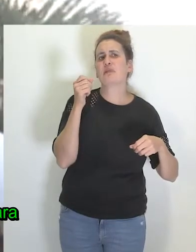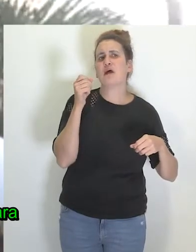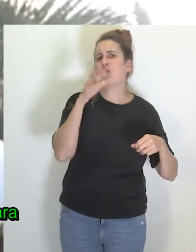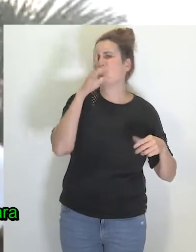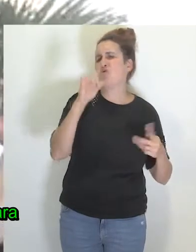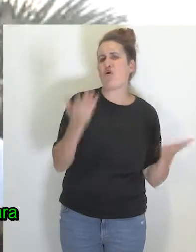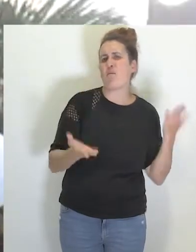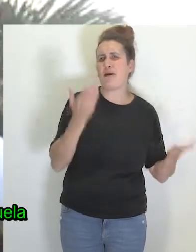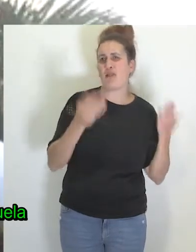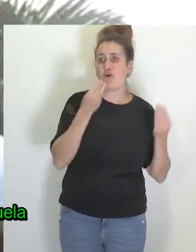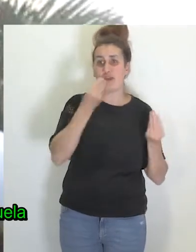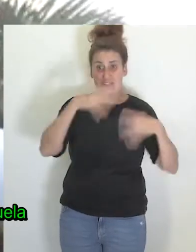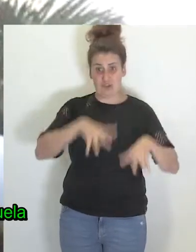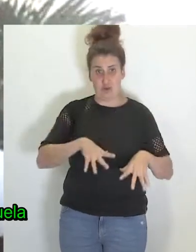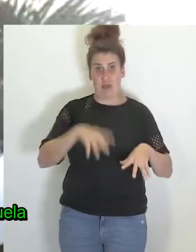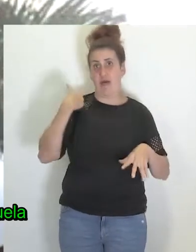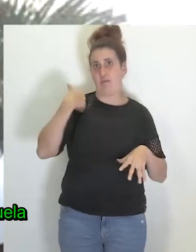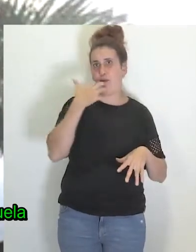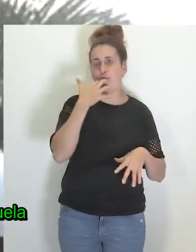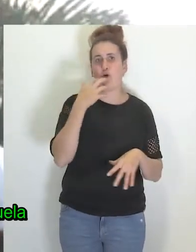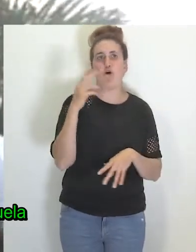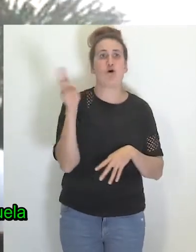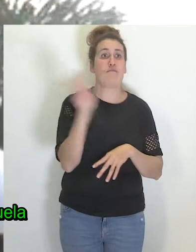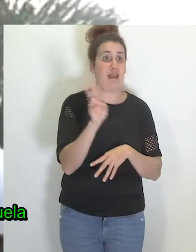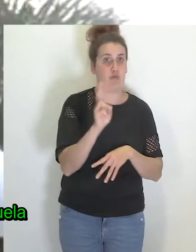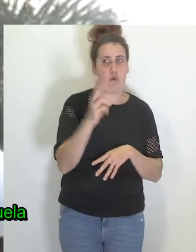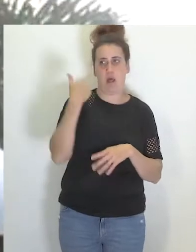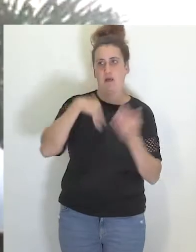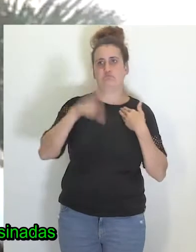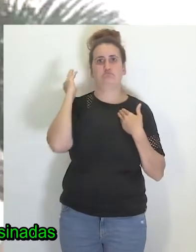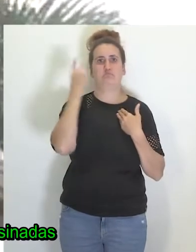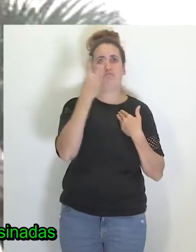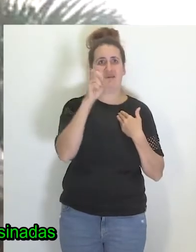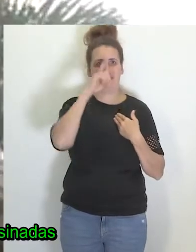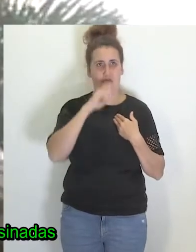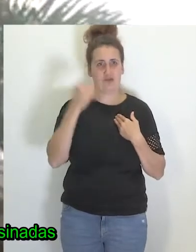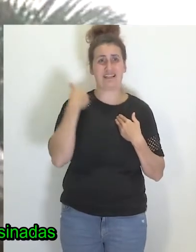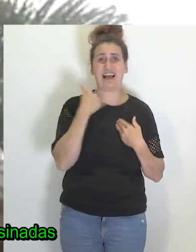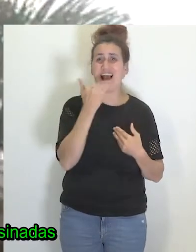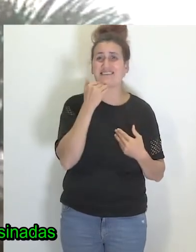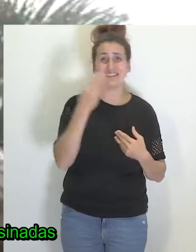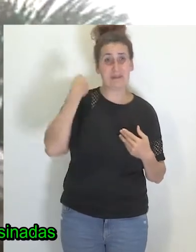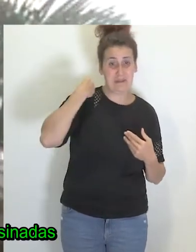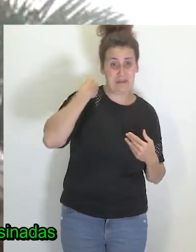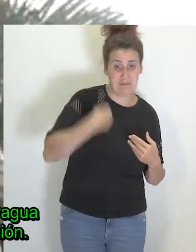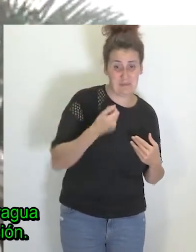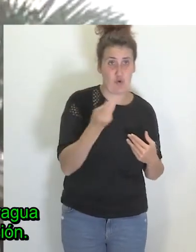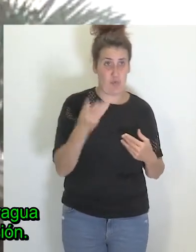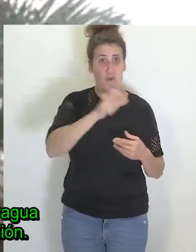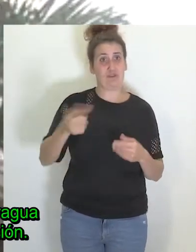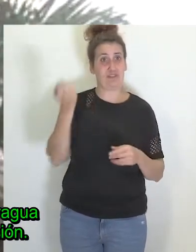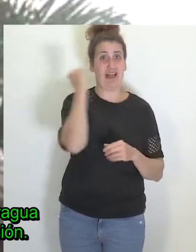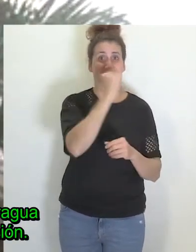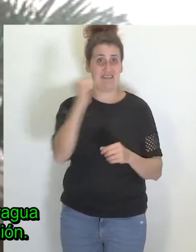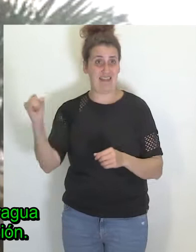con toda la historia de dictadura que lleva Venezuela en casi 20 años, lleva la cantidad de personas asesinadas que llevamos nosotros